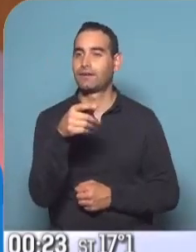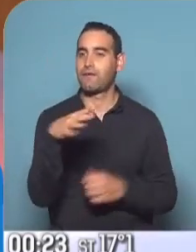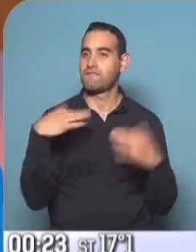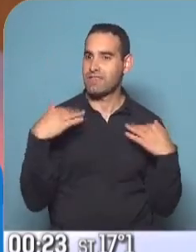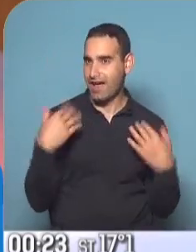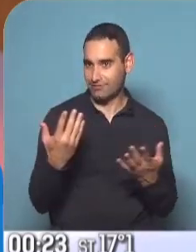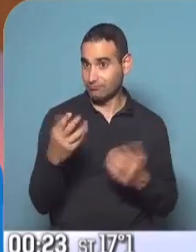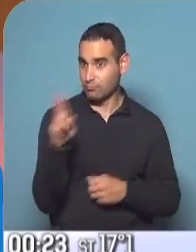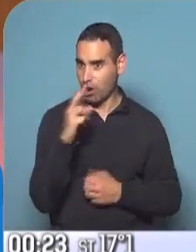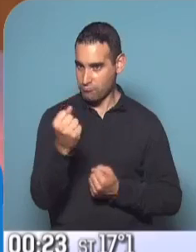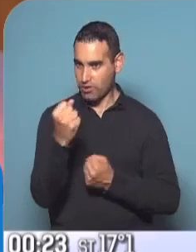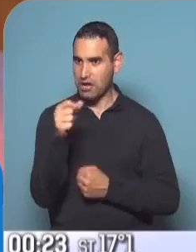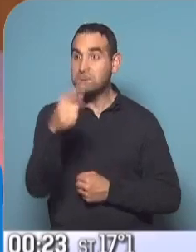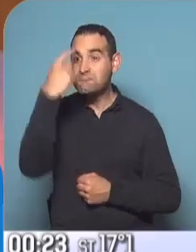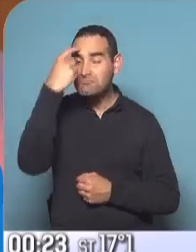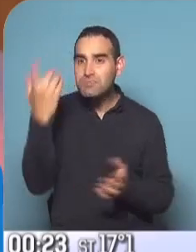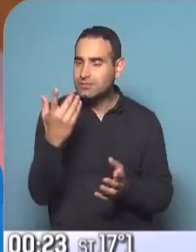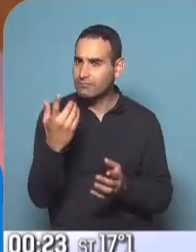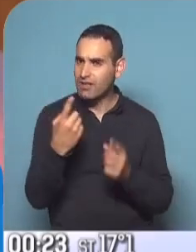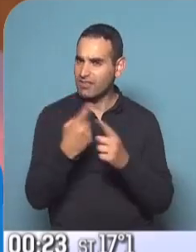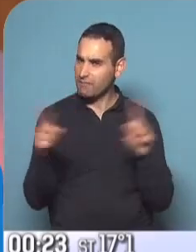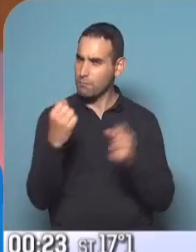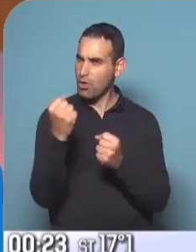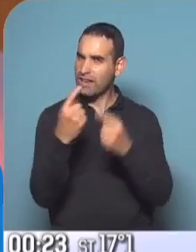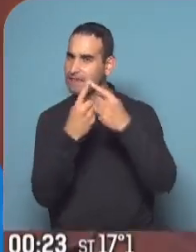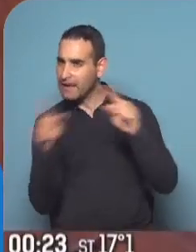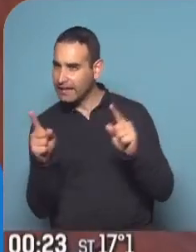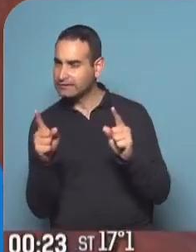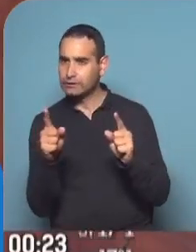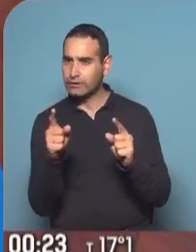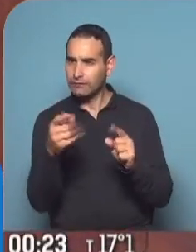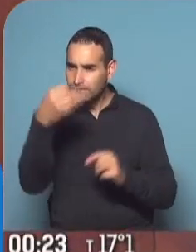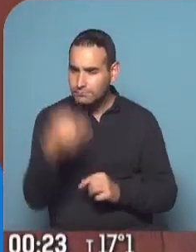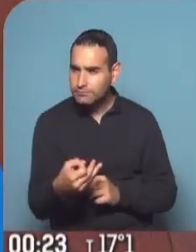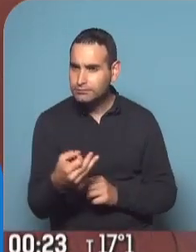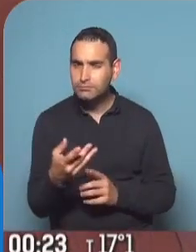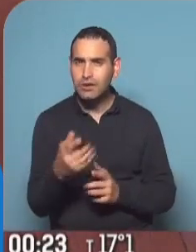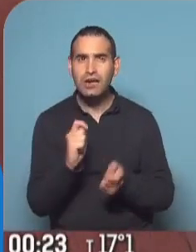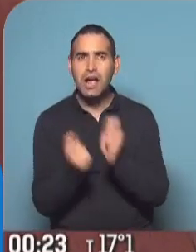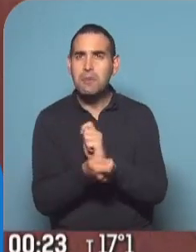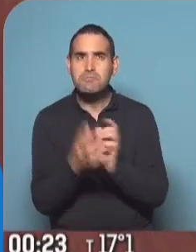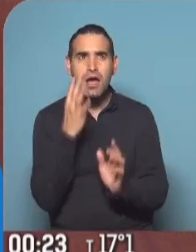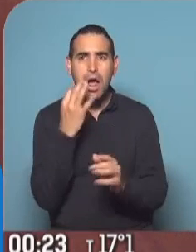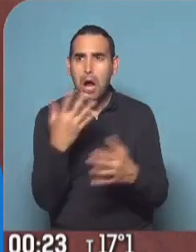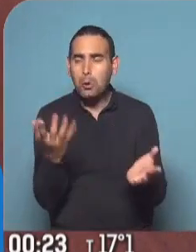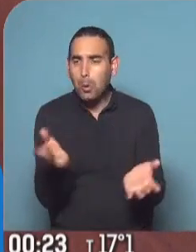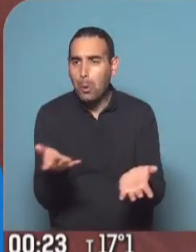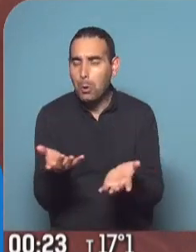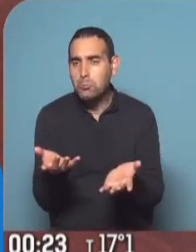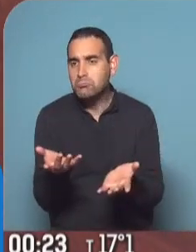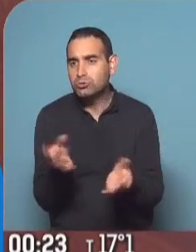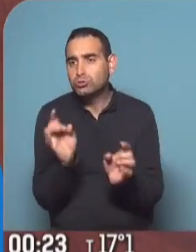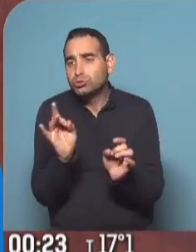como lo ves lo es diferente ese poder real cambia algo o es en realidad